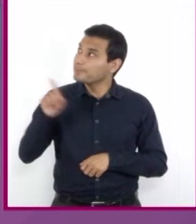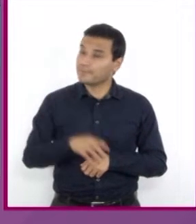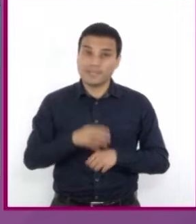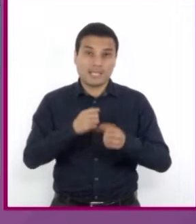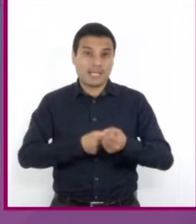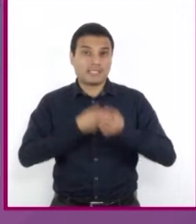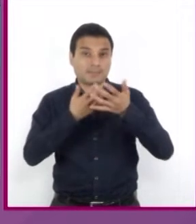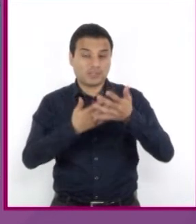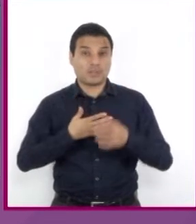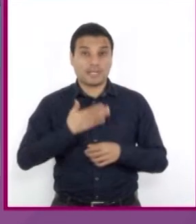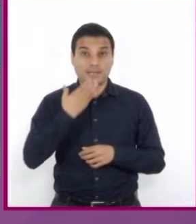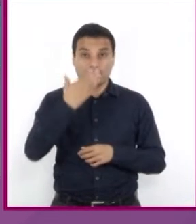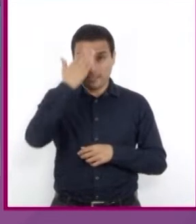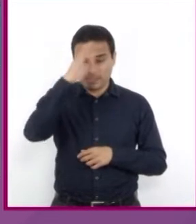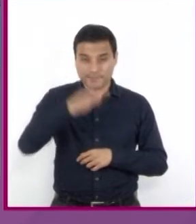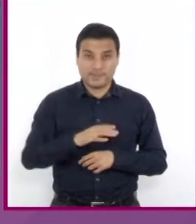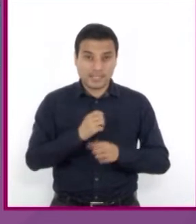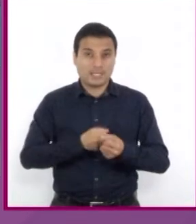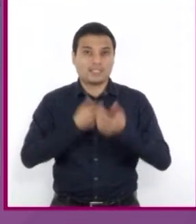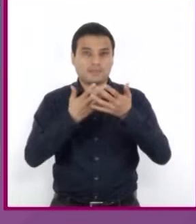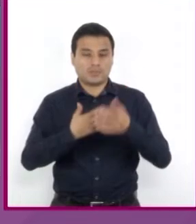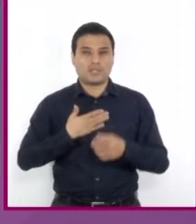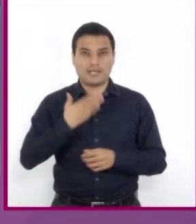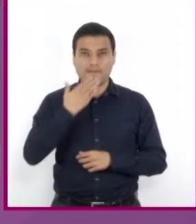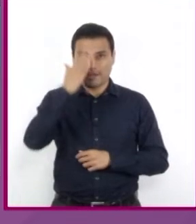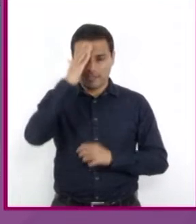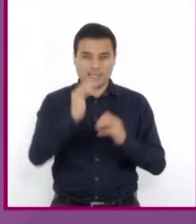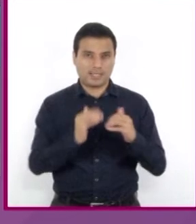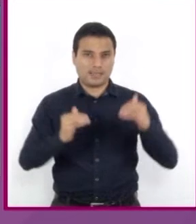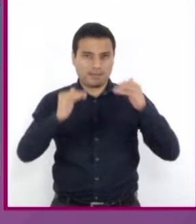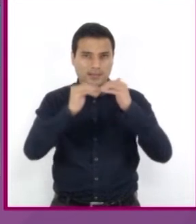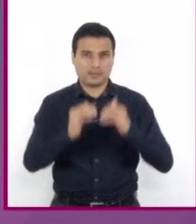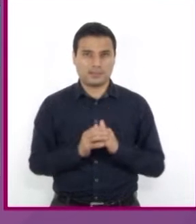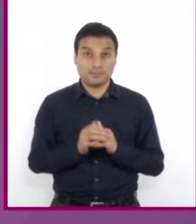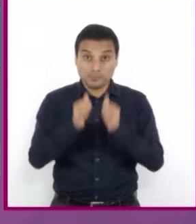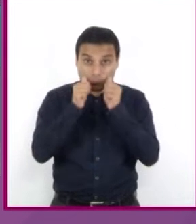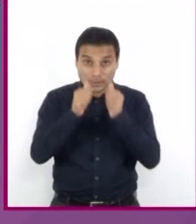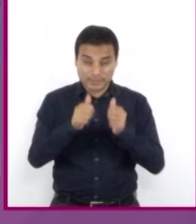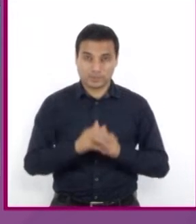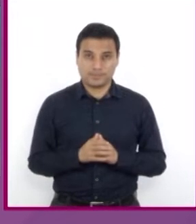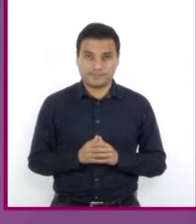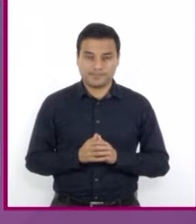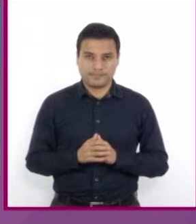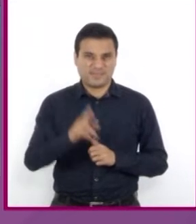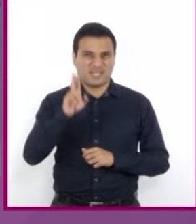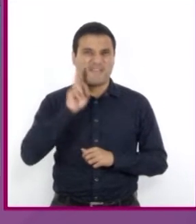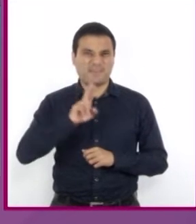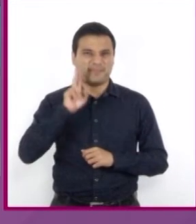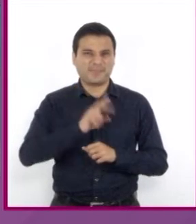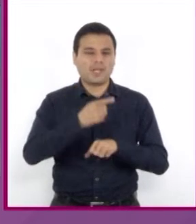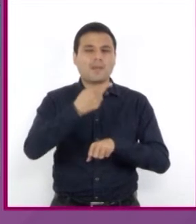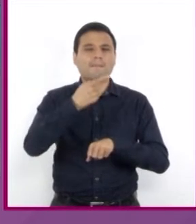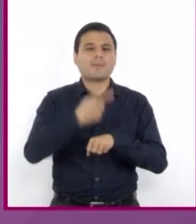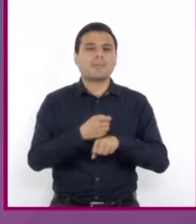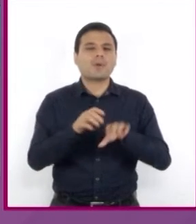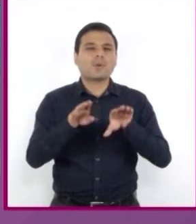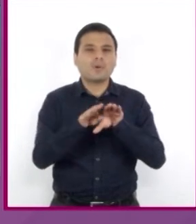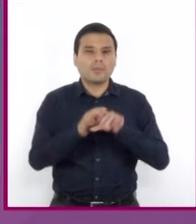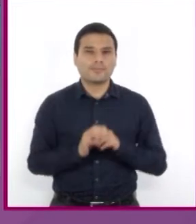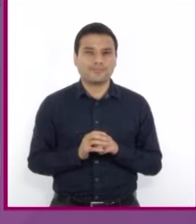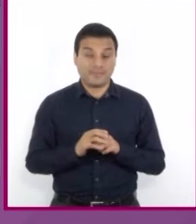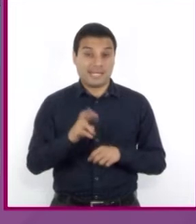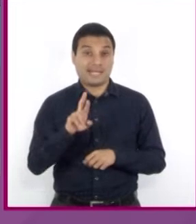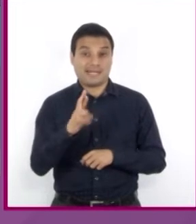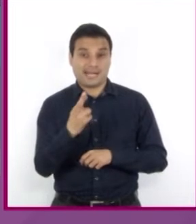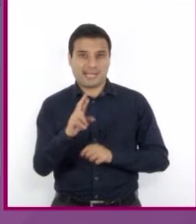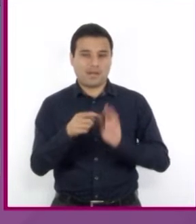algebraica y expresión algebraica equivalente. Pongan mucha atención. Veamos el primer caso. Raquel muestra su